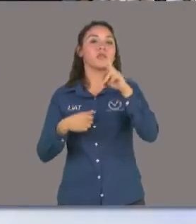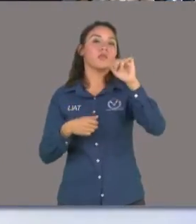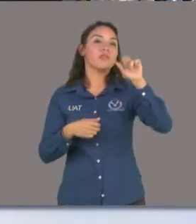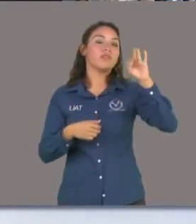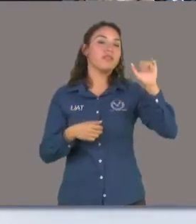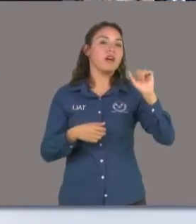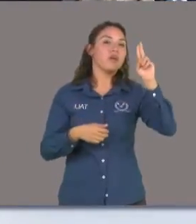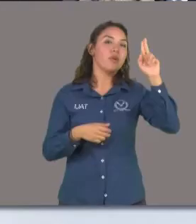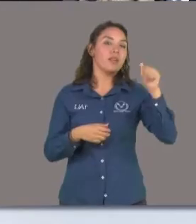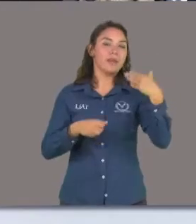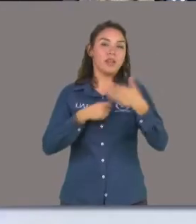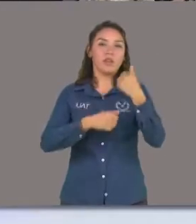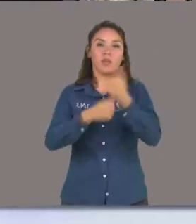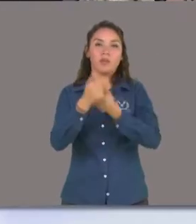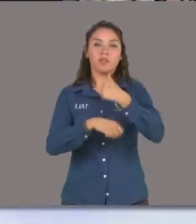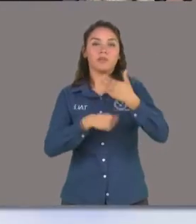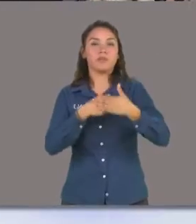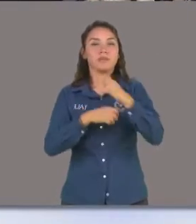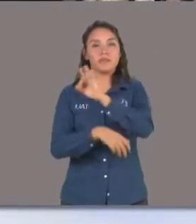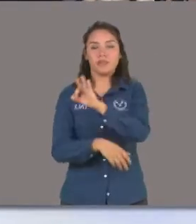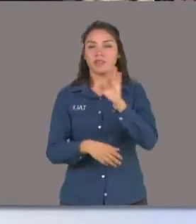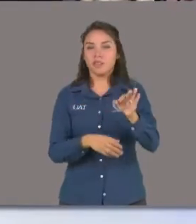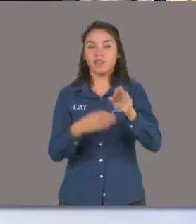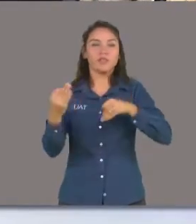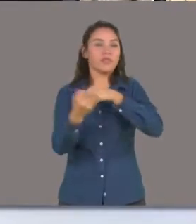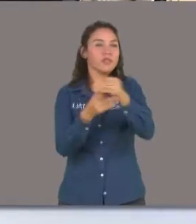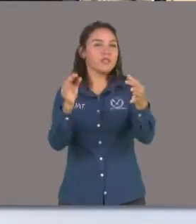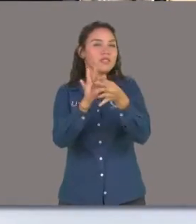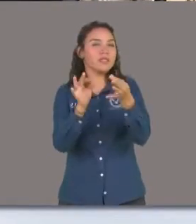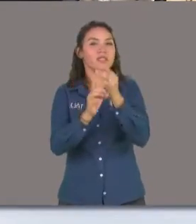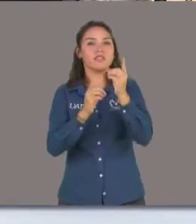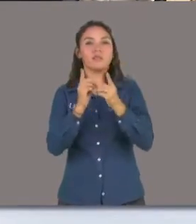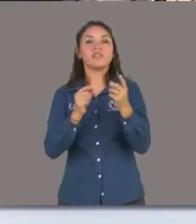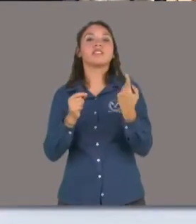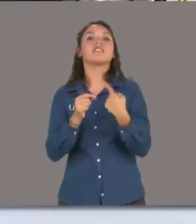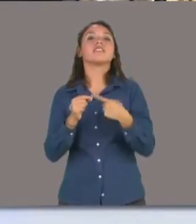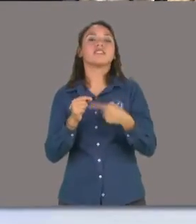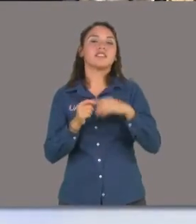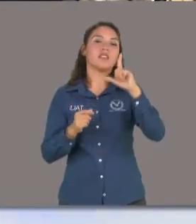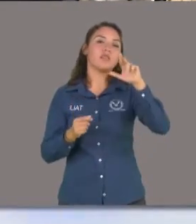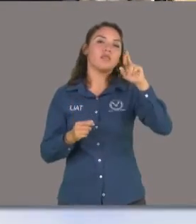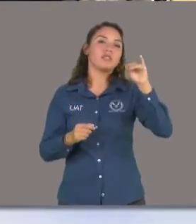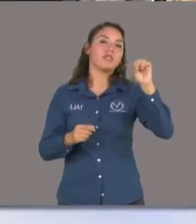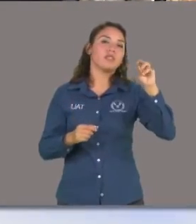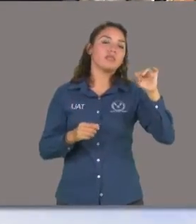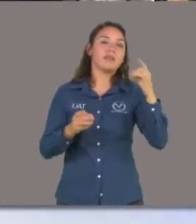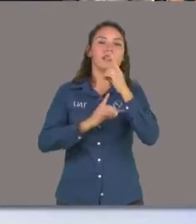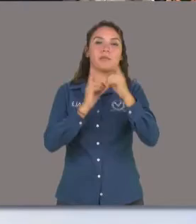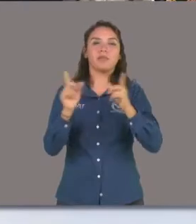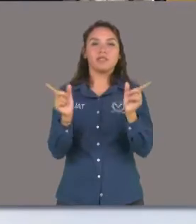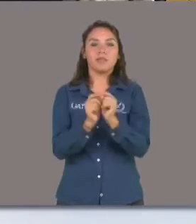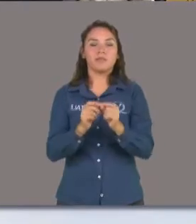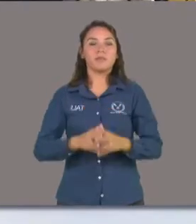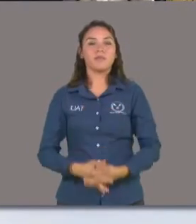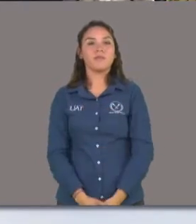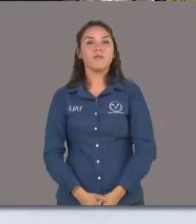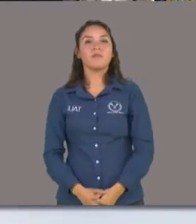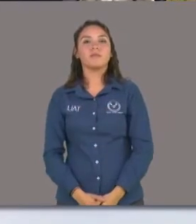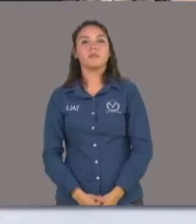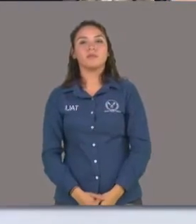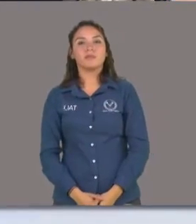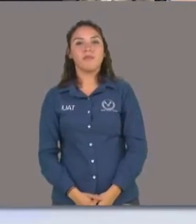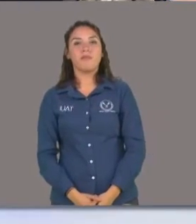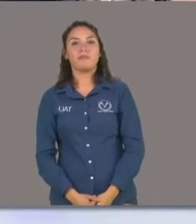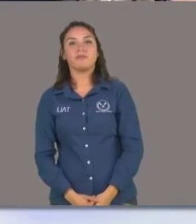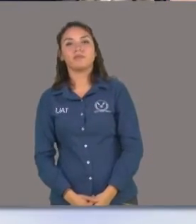Arrancan los Juegos Interzonas 2018 en la máxima Casa de Estudios de Tamaulipas. Además, se prepara la Lufaguat para competencia regional en